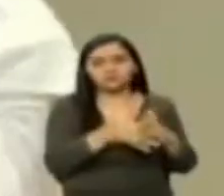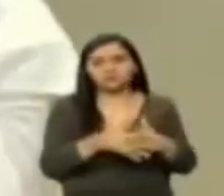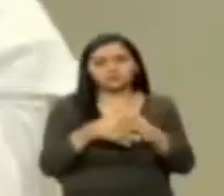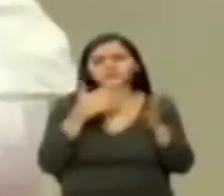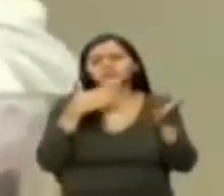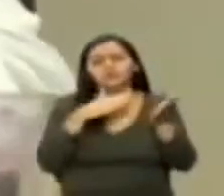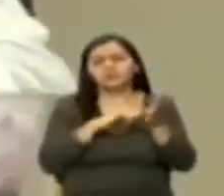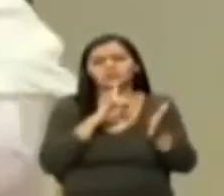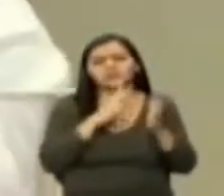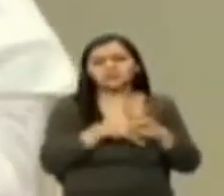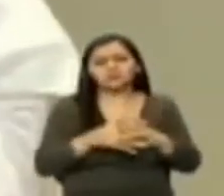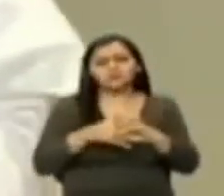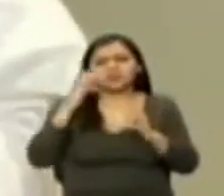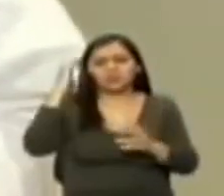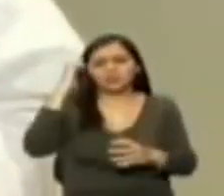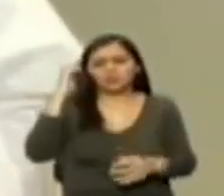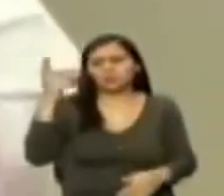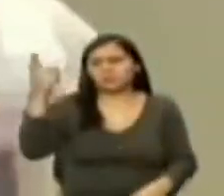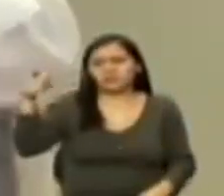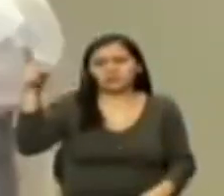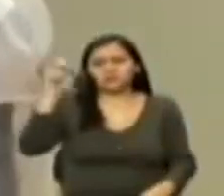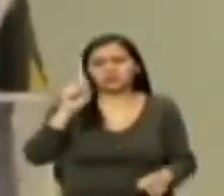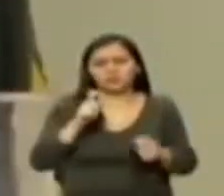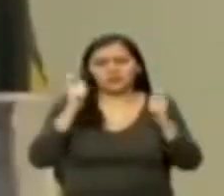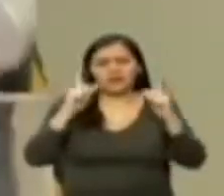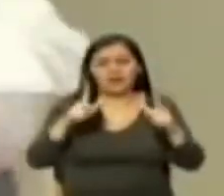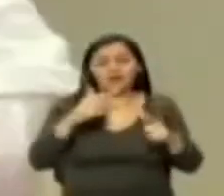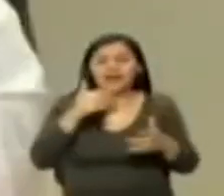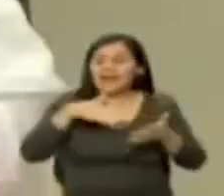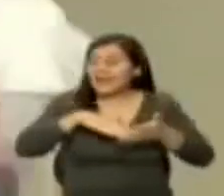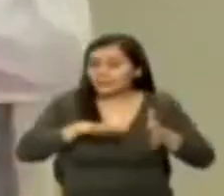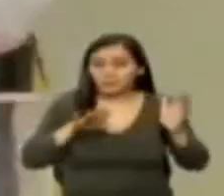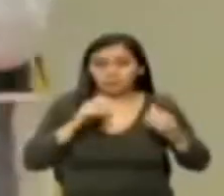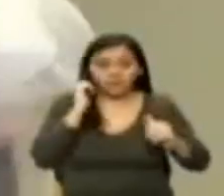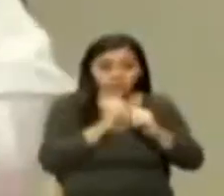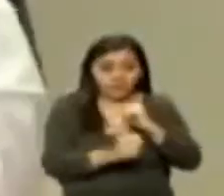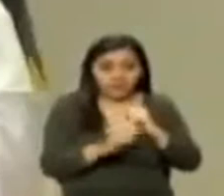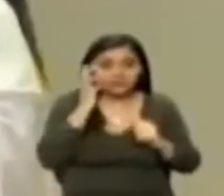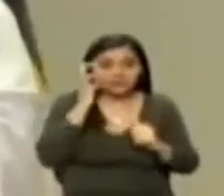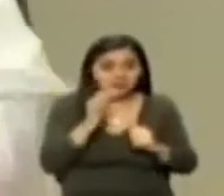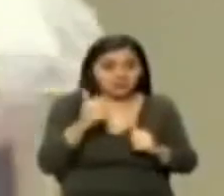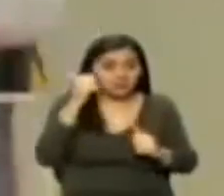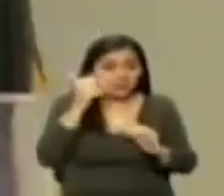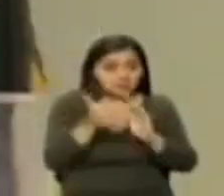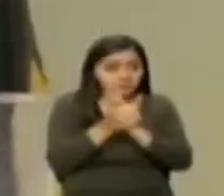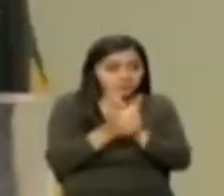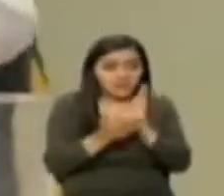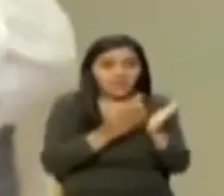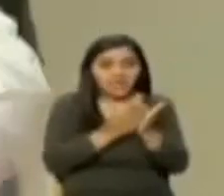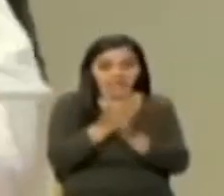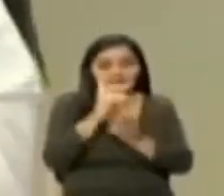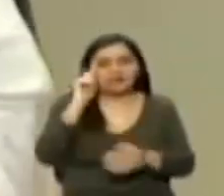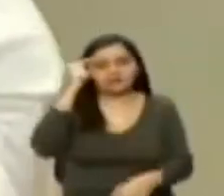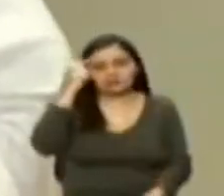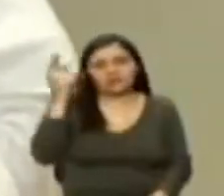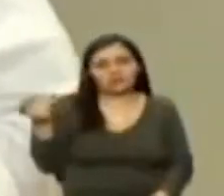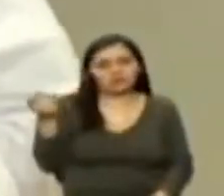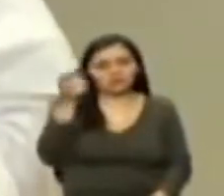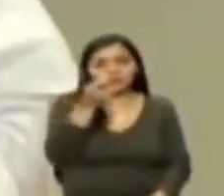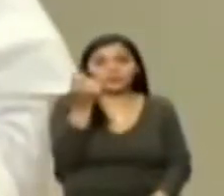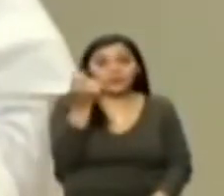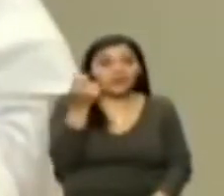la Europa, sí lo hacen muchos países. Tiene que garantizar que si pasó el examen, está capacitado para hacer una carrera, pues que la parte